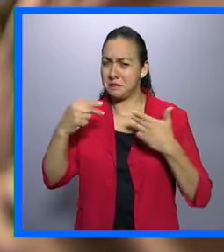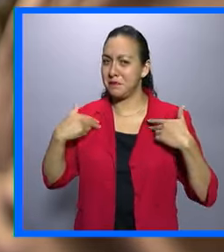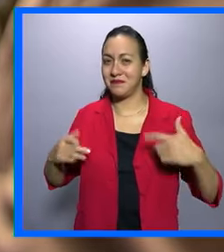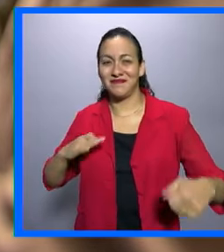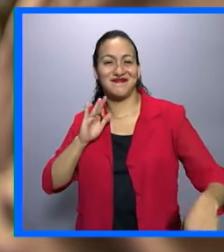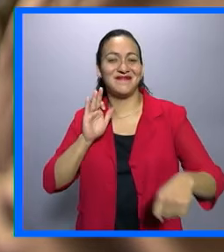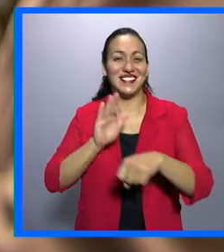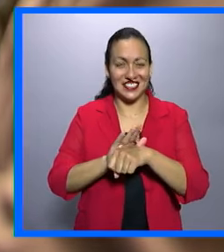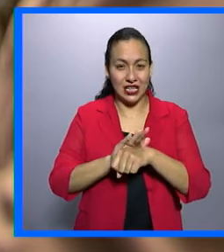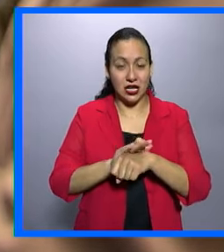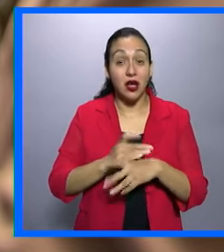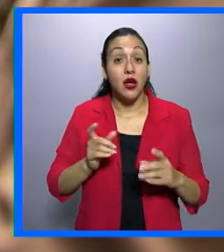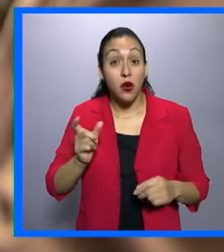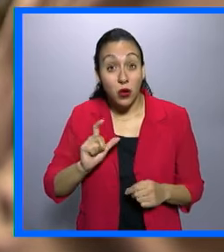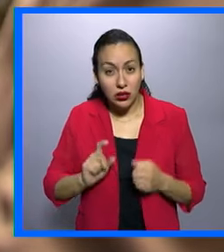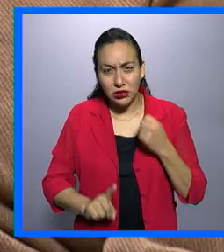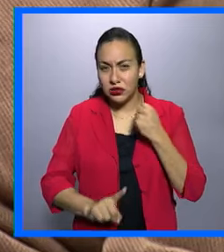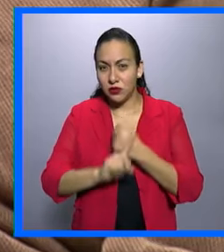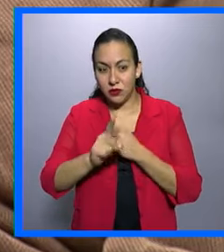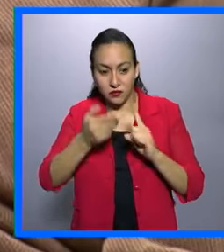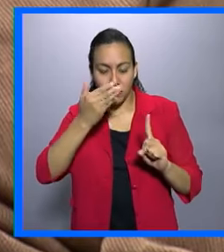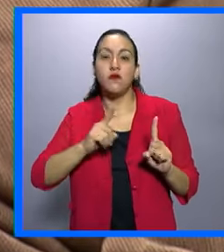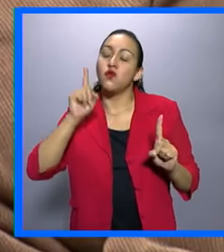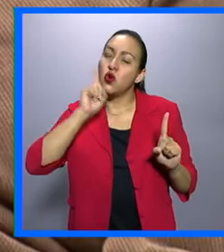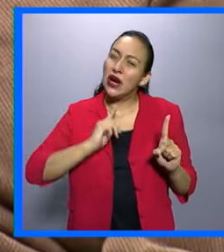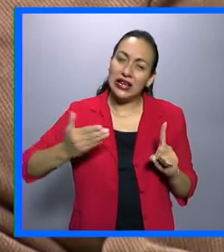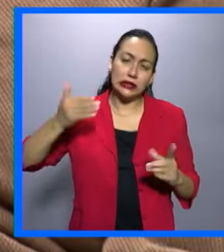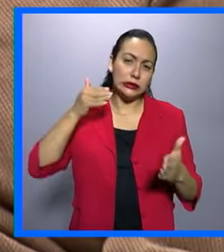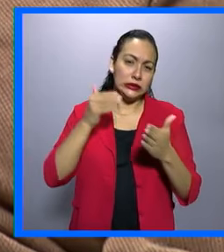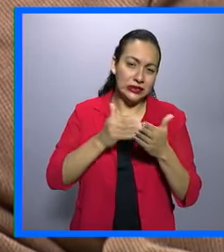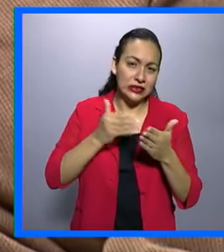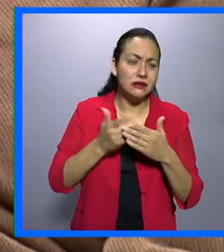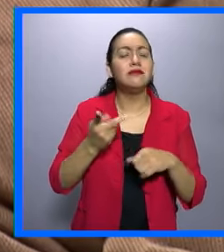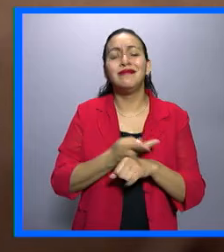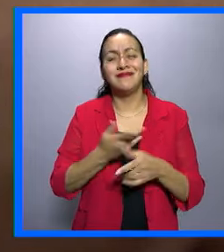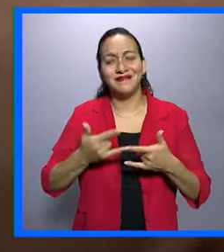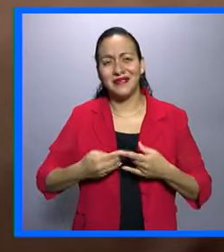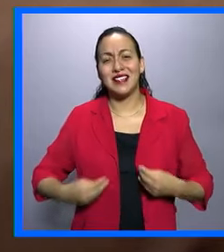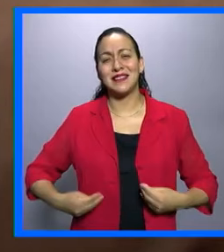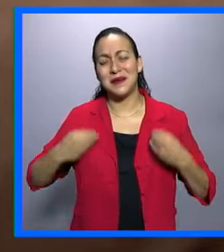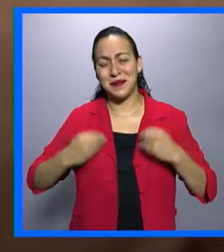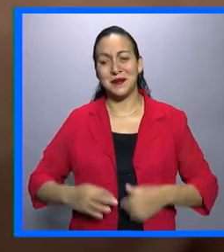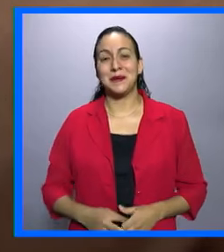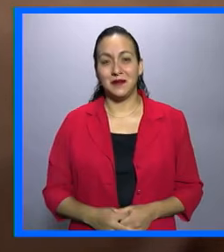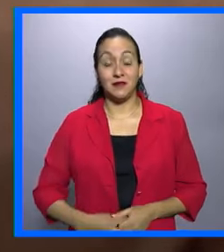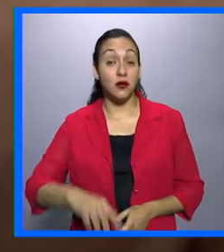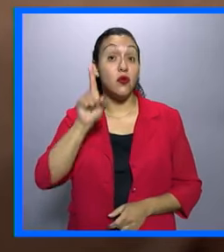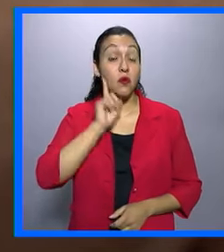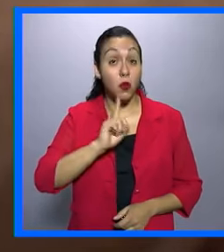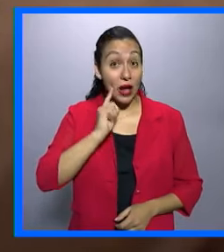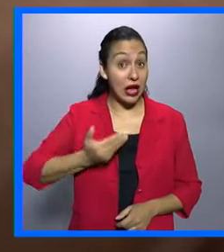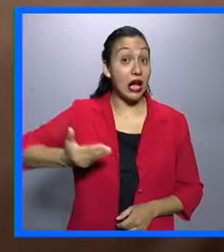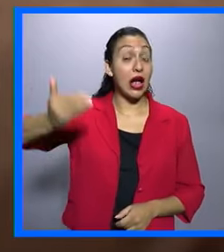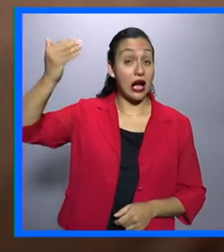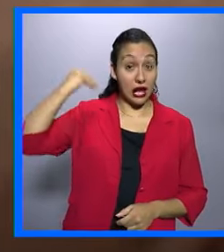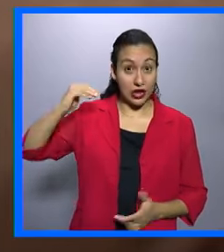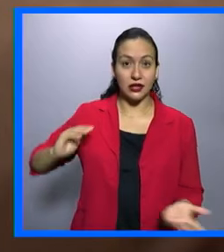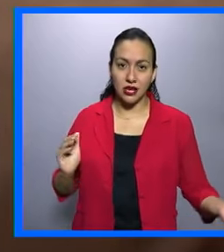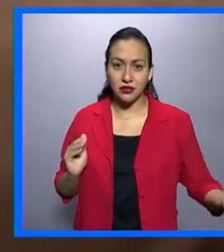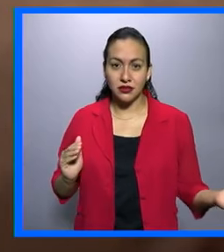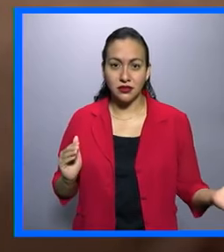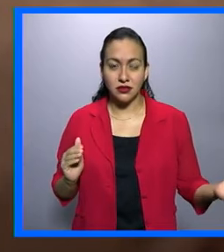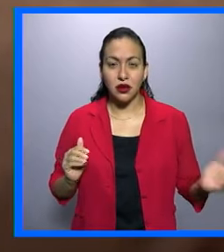humanos y las dificultades que como mujer enfrenta en este ámbito. Las mujeres no podíamos contratar si